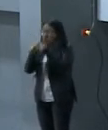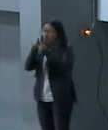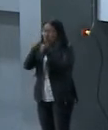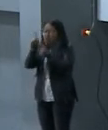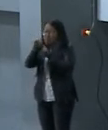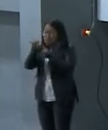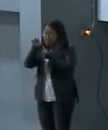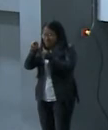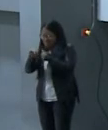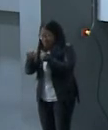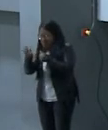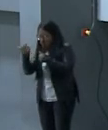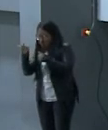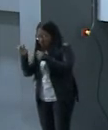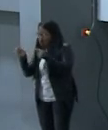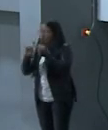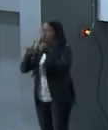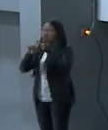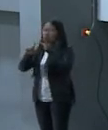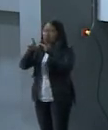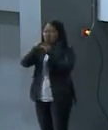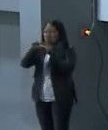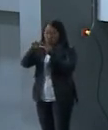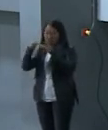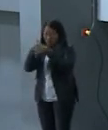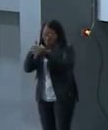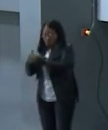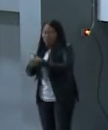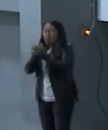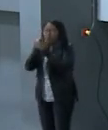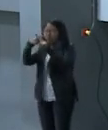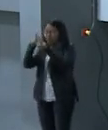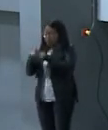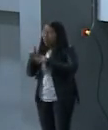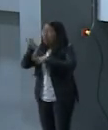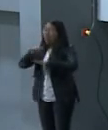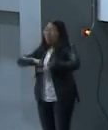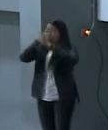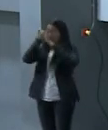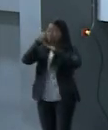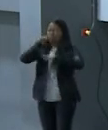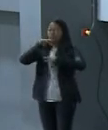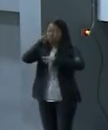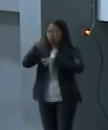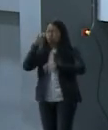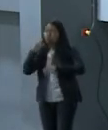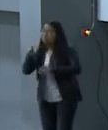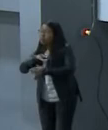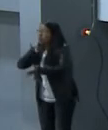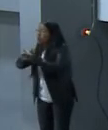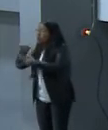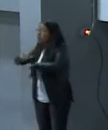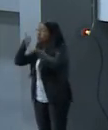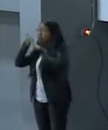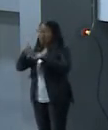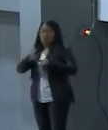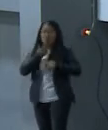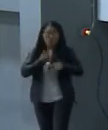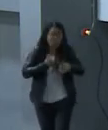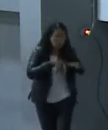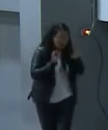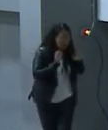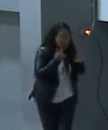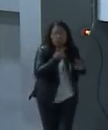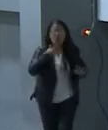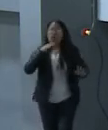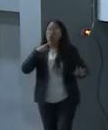de Sintra UNAL, para mirar cada uno de los casos y allá llegamos a la rectoría a los 8 días. ¿Y cuál fue la respuesta? Nos pueden desmentir. Se cambió